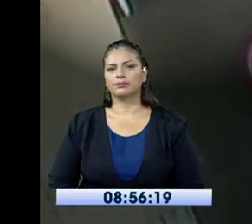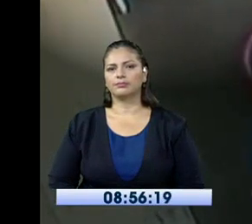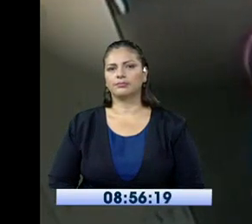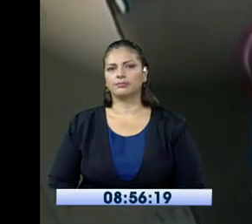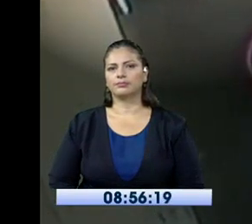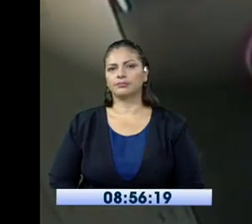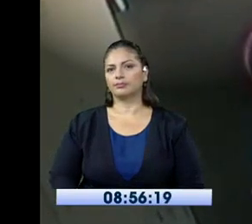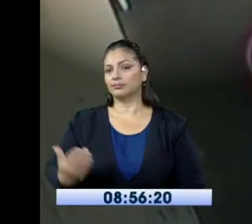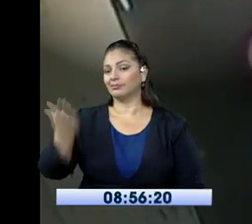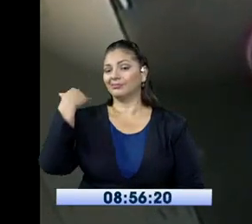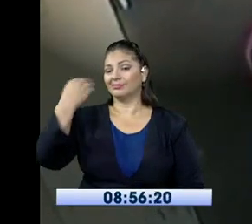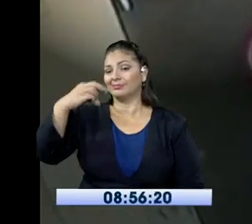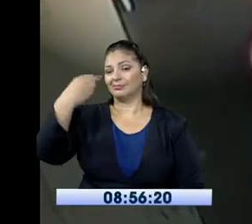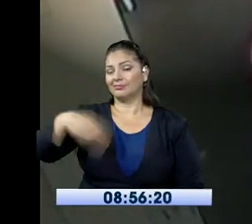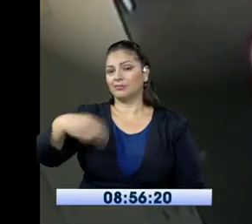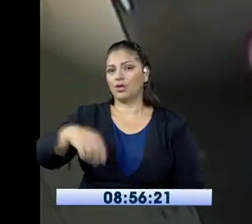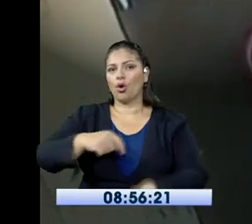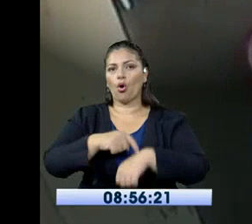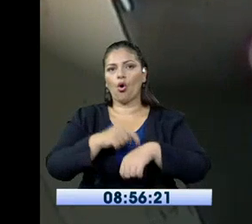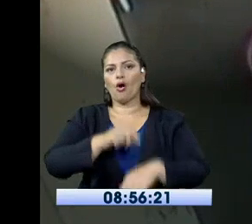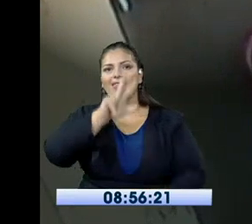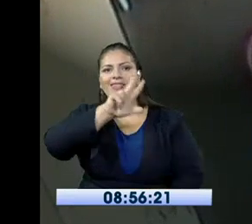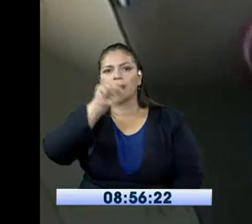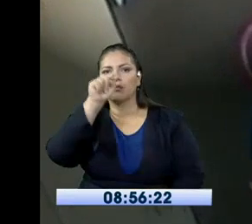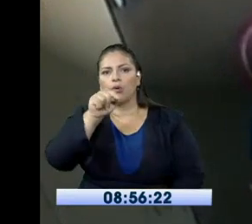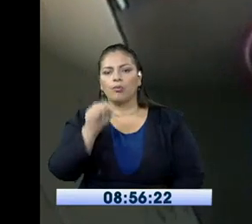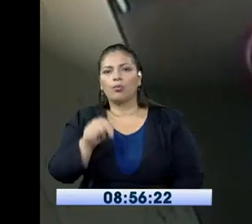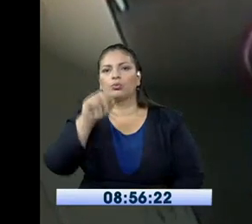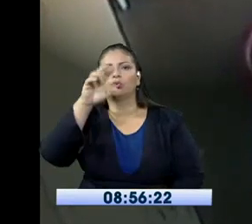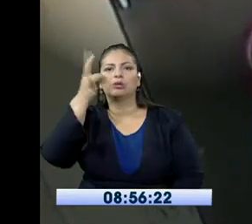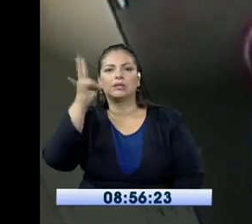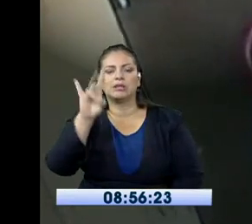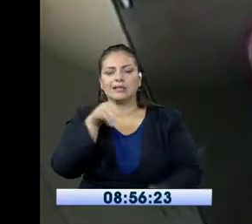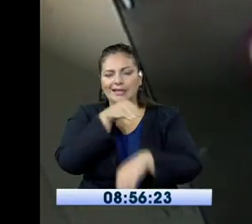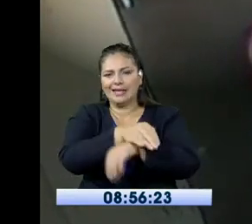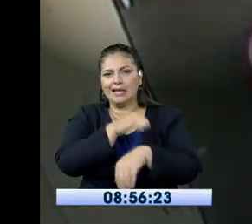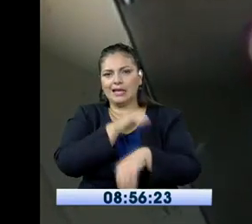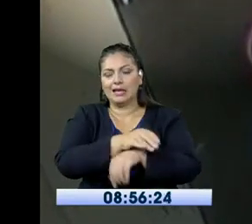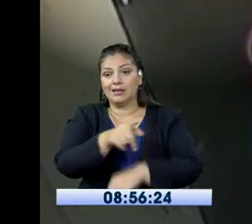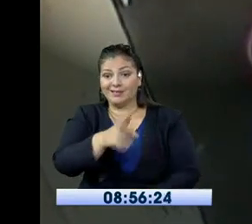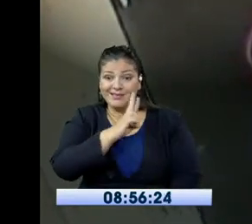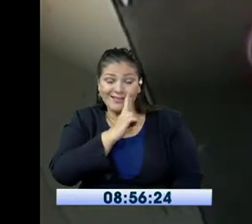El hecho quedó registrado a las 15 horas con 17 minutos.